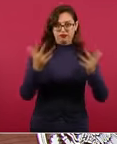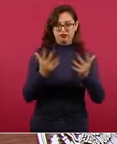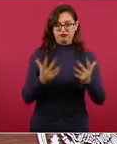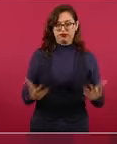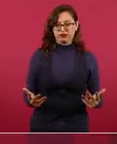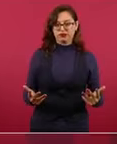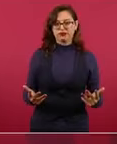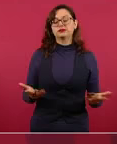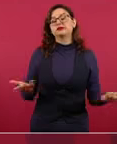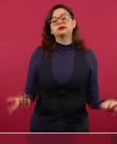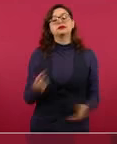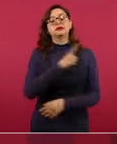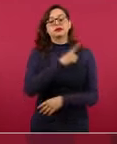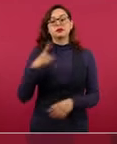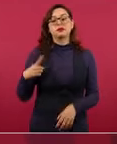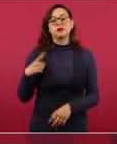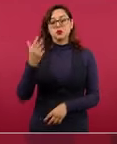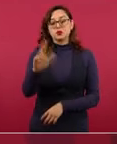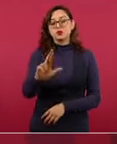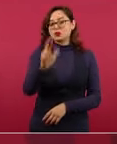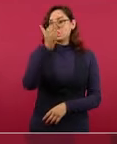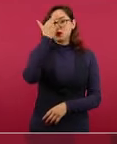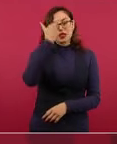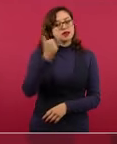eso tomarlo en cuenta